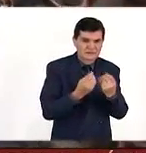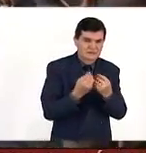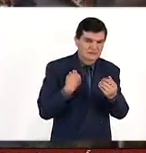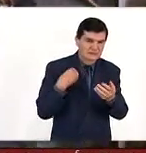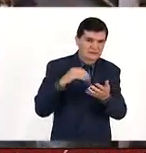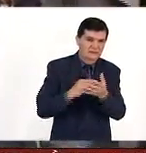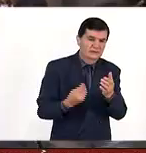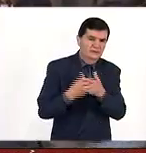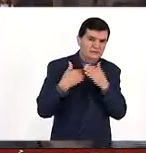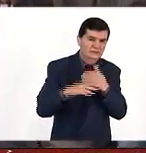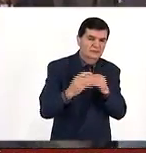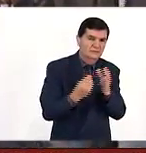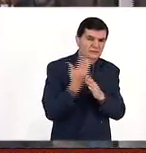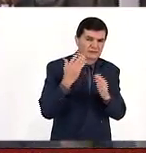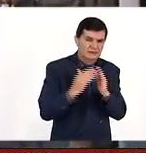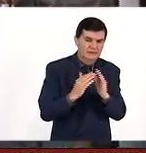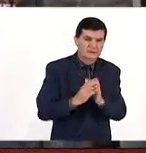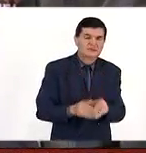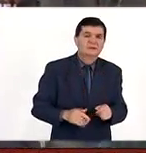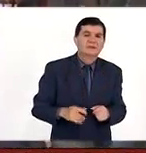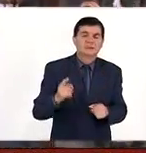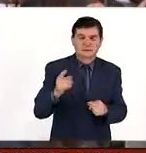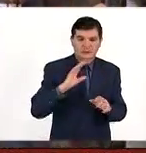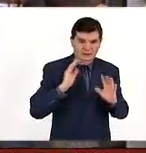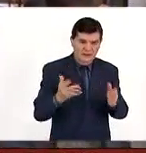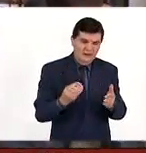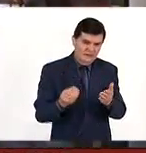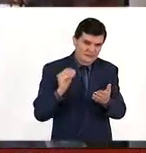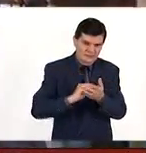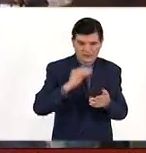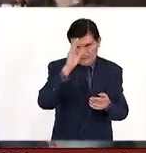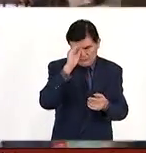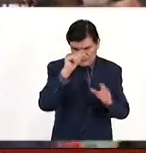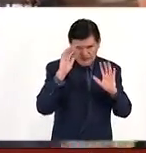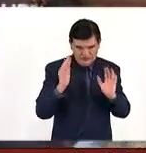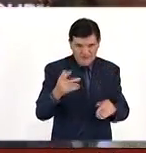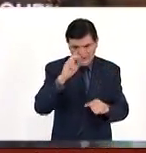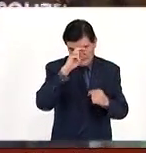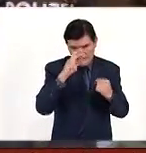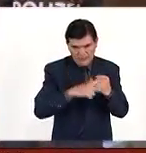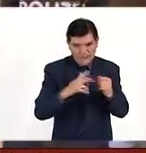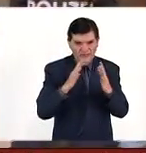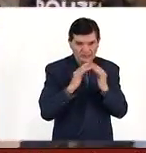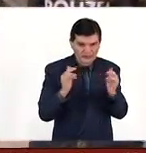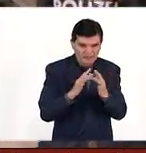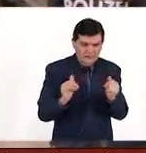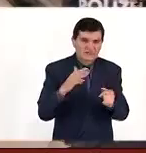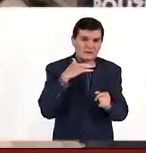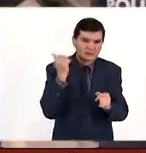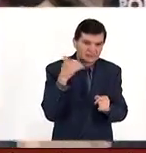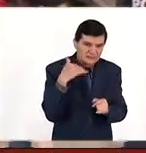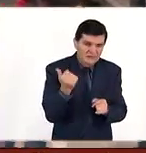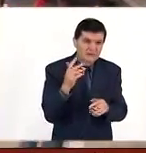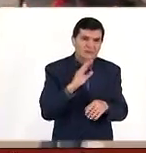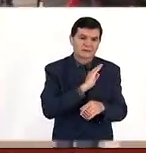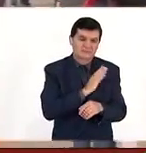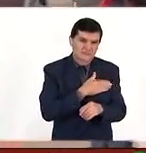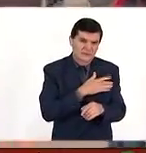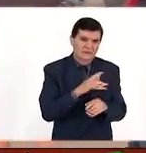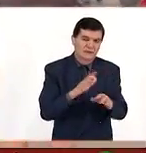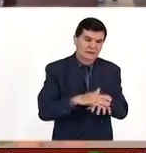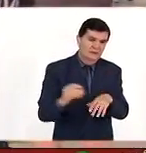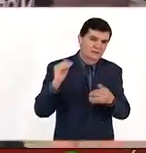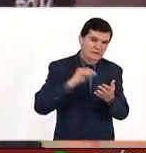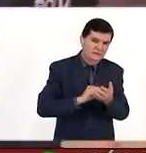en su nuevo hogar ahora el hecho de que en la actualidad ya haya un cierto acuerdo en países europeos como el alemania-españa de